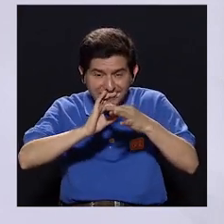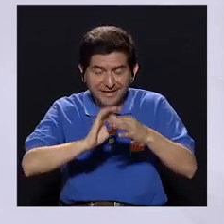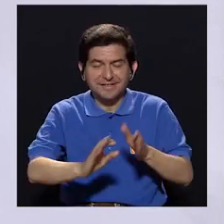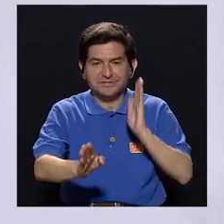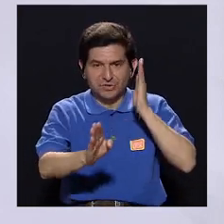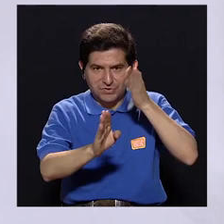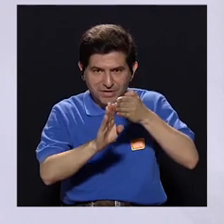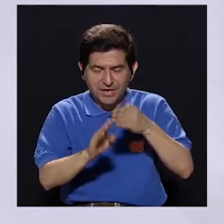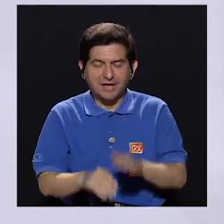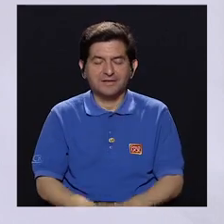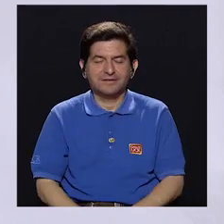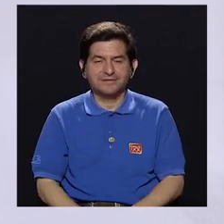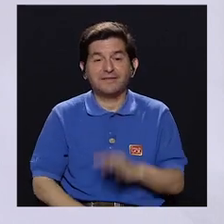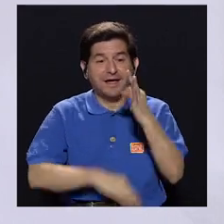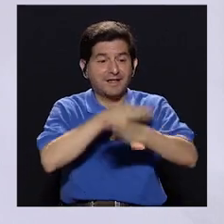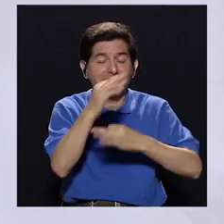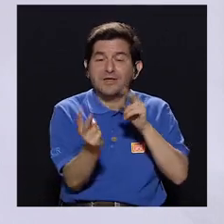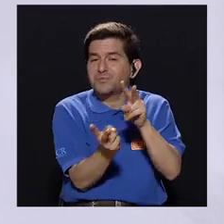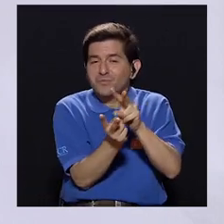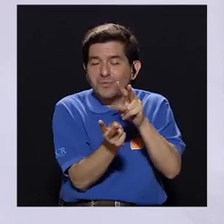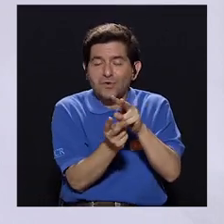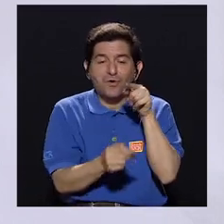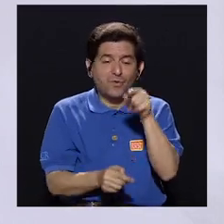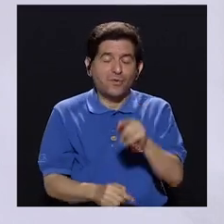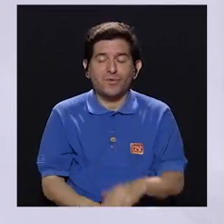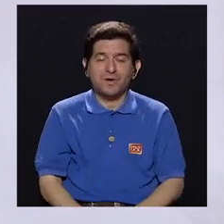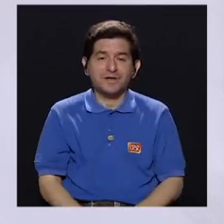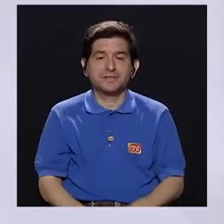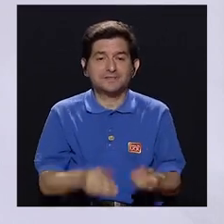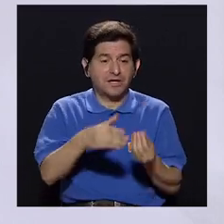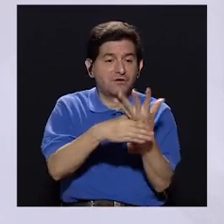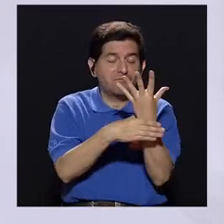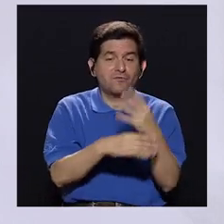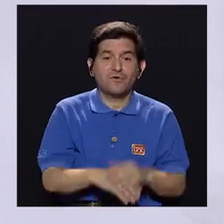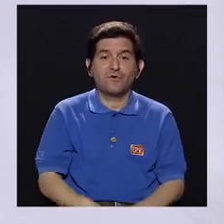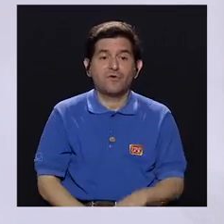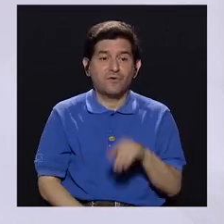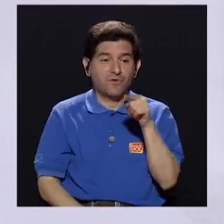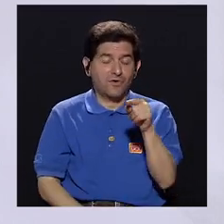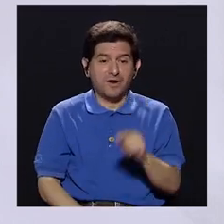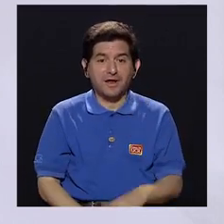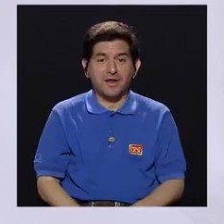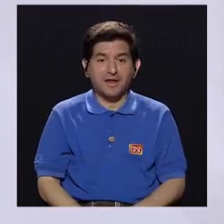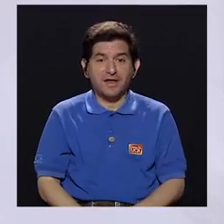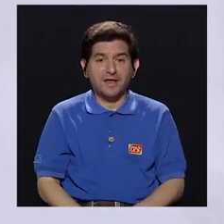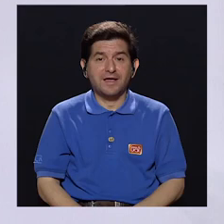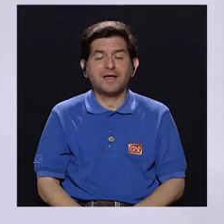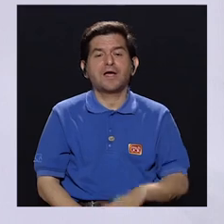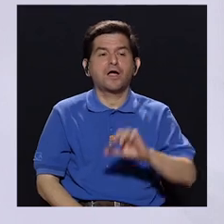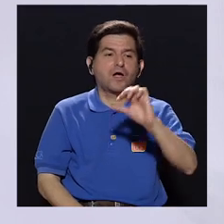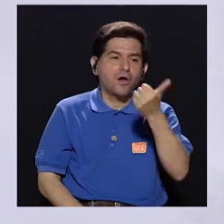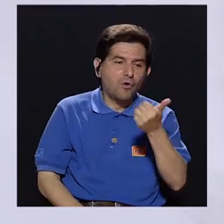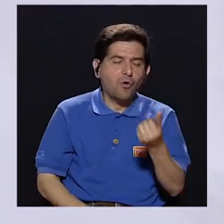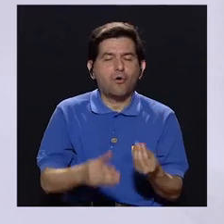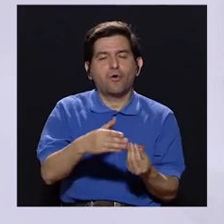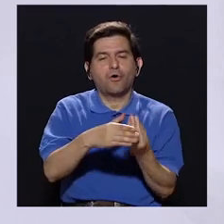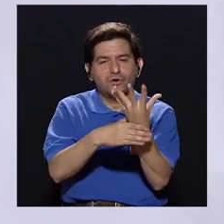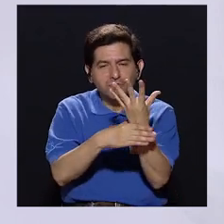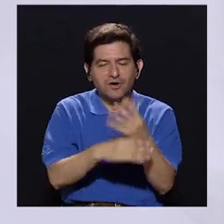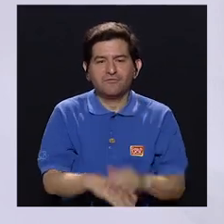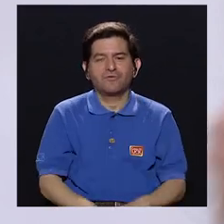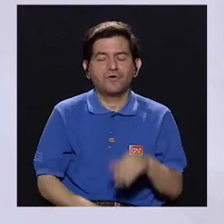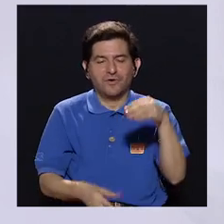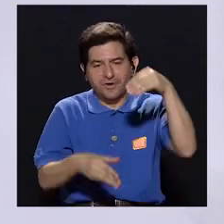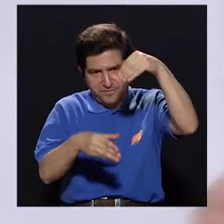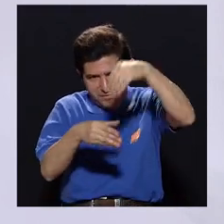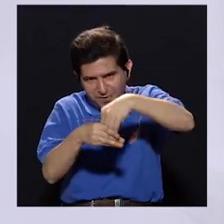flor y al copular con la flor e recoge los los polinari y después copula con otra flor